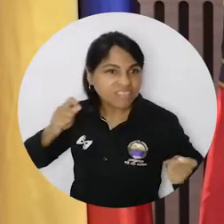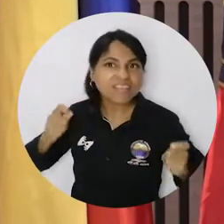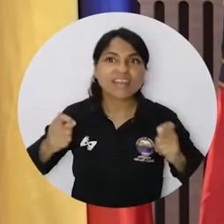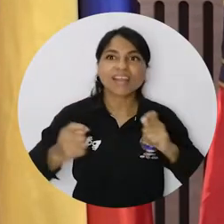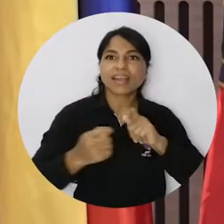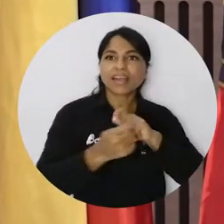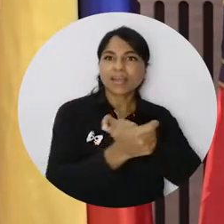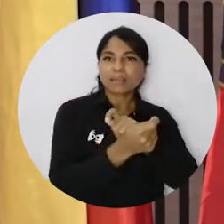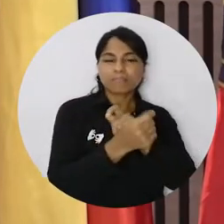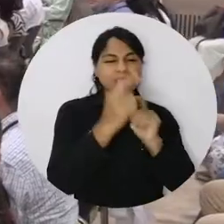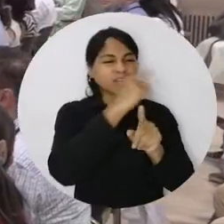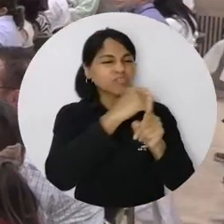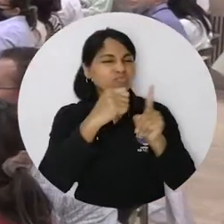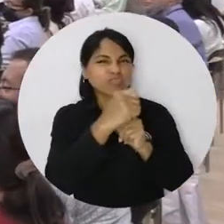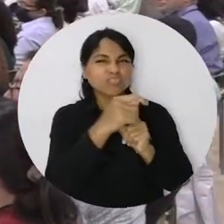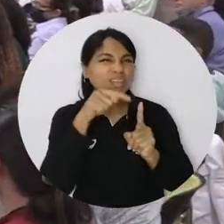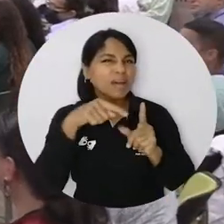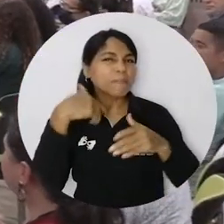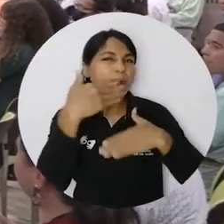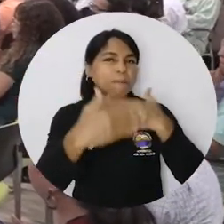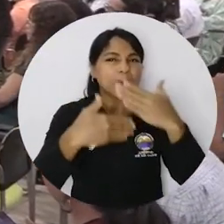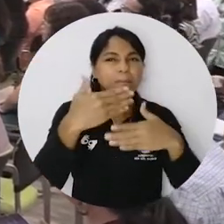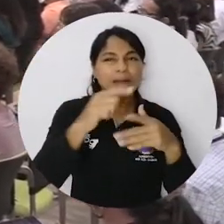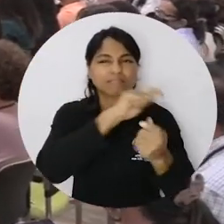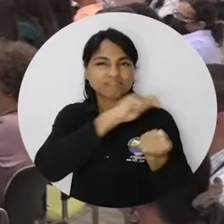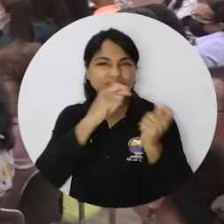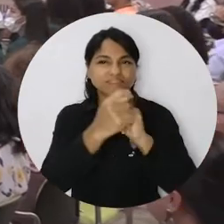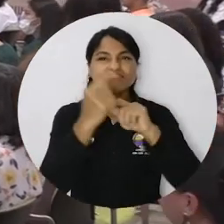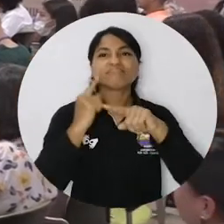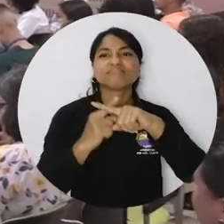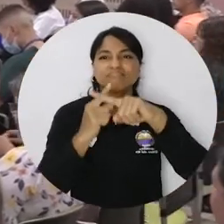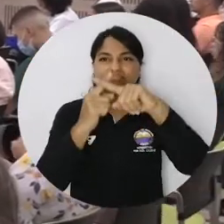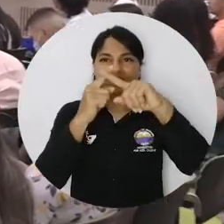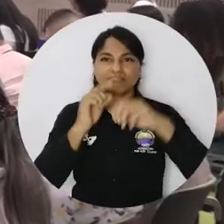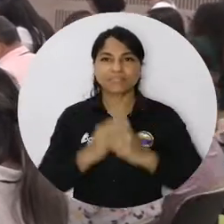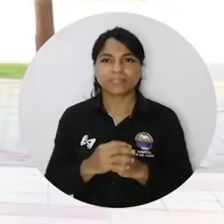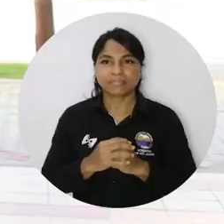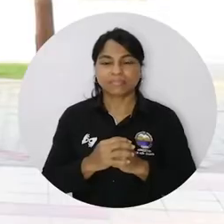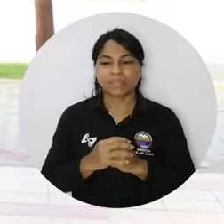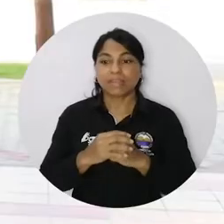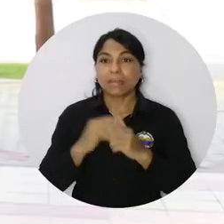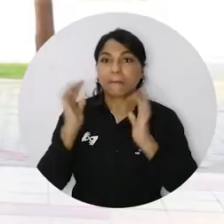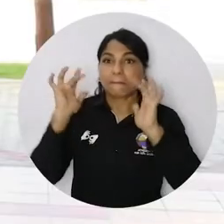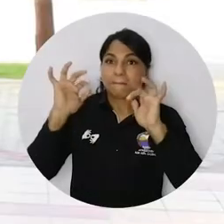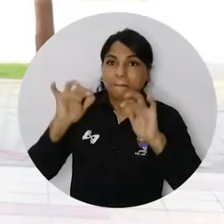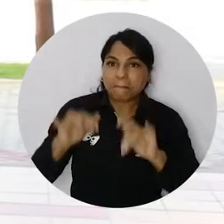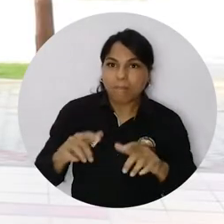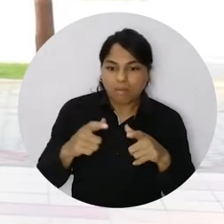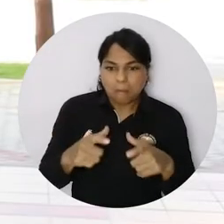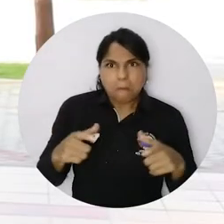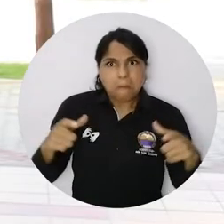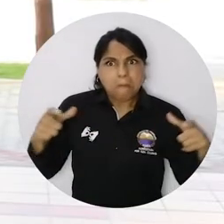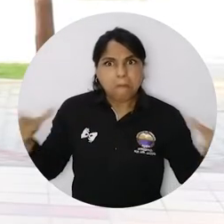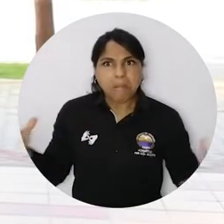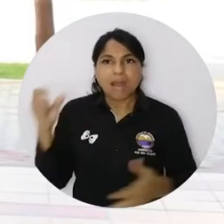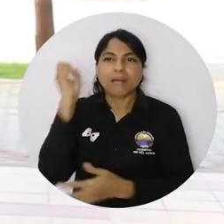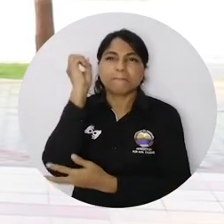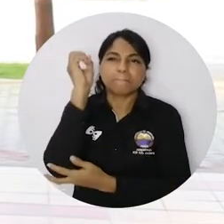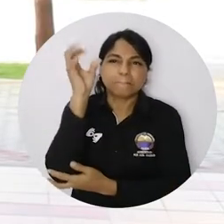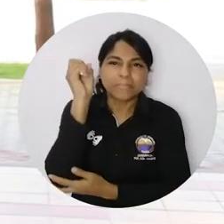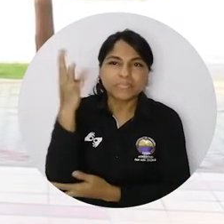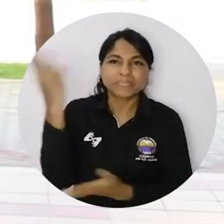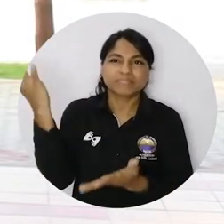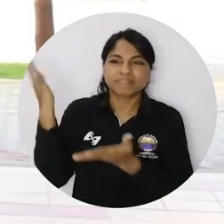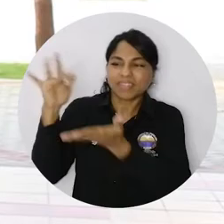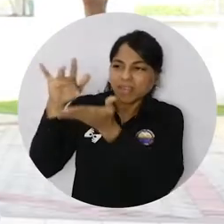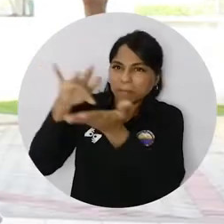cambiar, necesitamos cambiar porque la sociedad necesita evolucionar y cambiar positivamente. Superamos el aforo, tanto en ponencias como